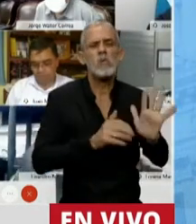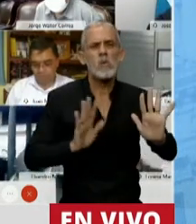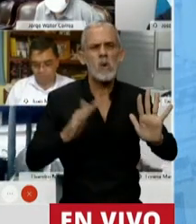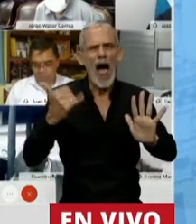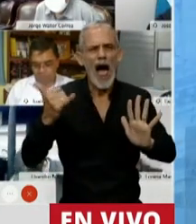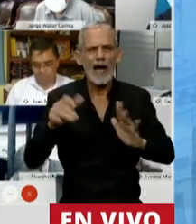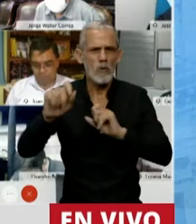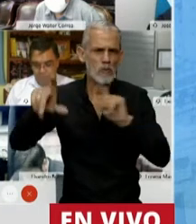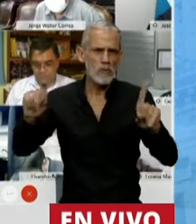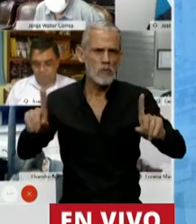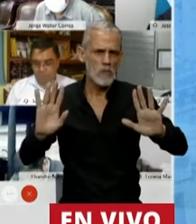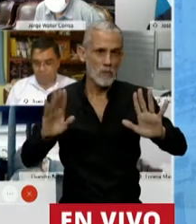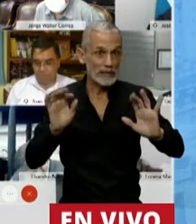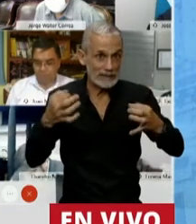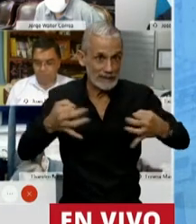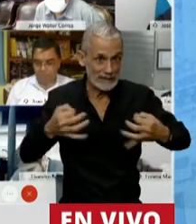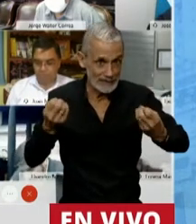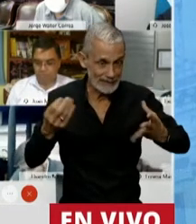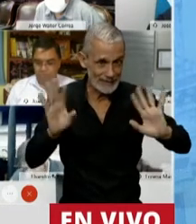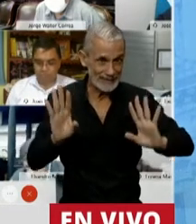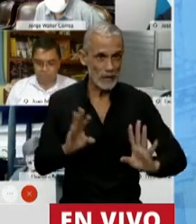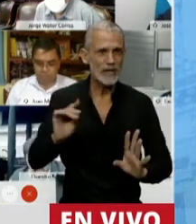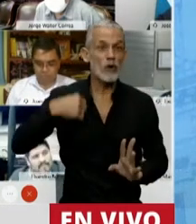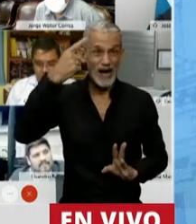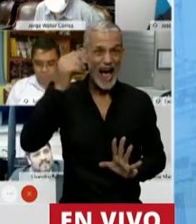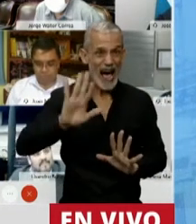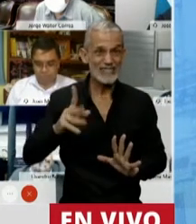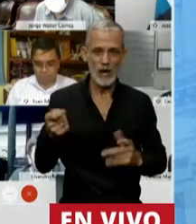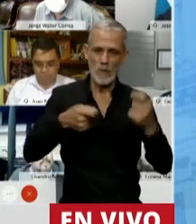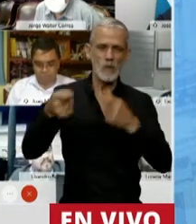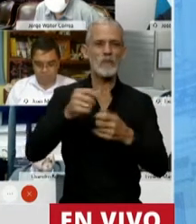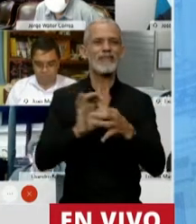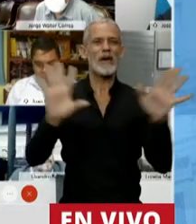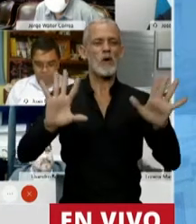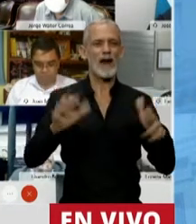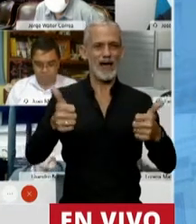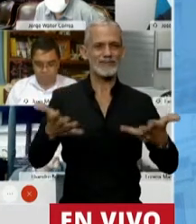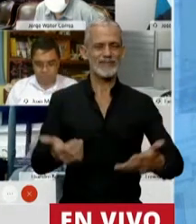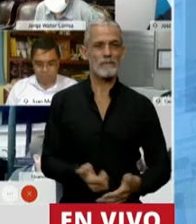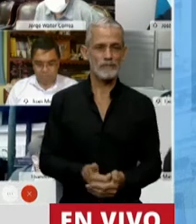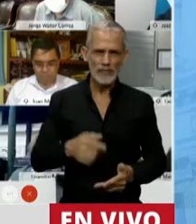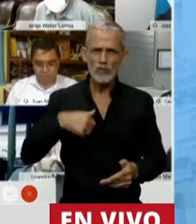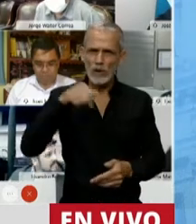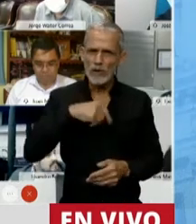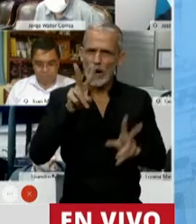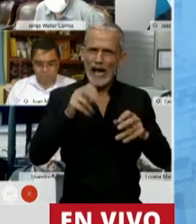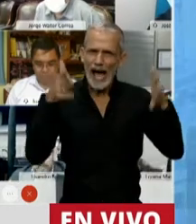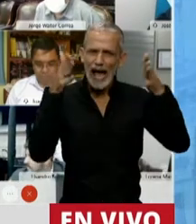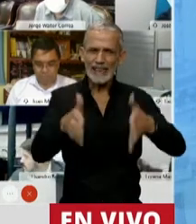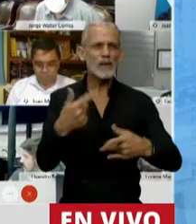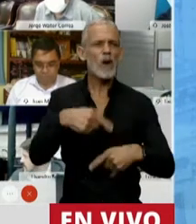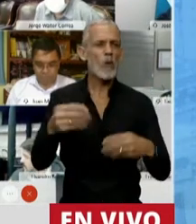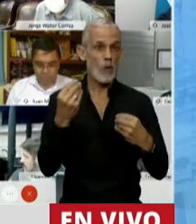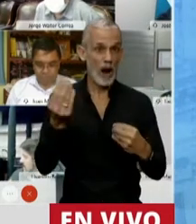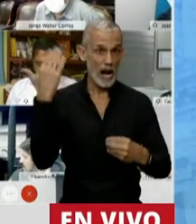y es bueno que así ocurra. Creo que así va contribuyendo a la democracia. Pero me quiero referir también porque